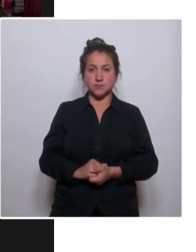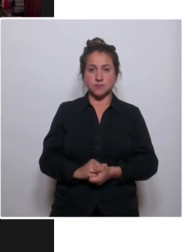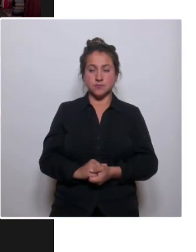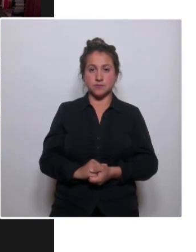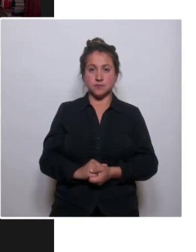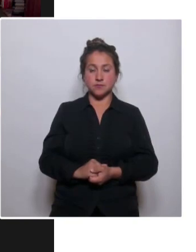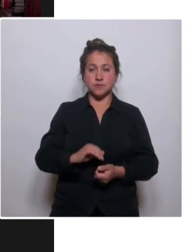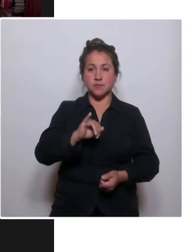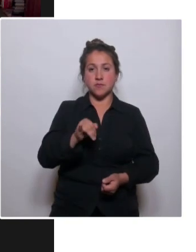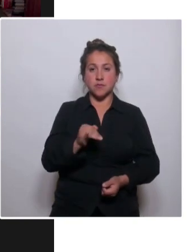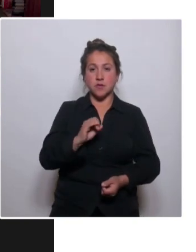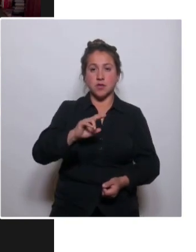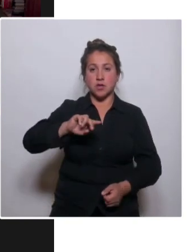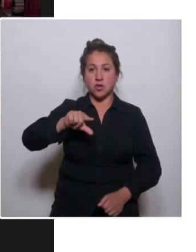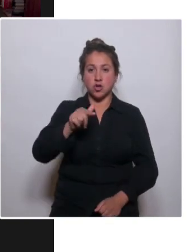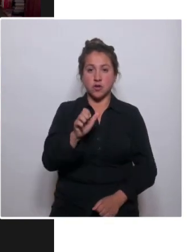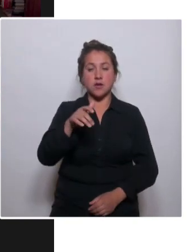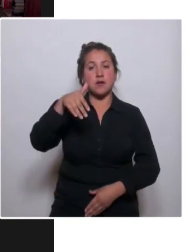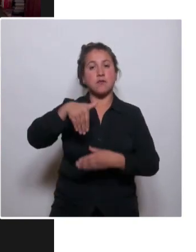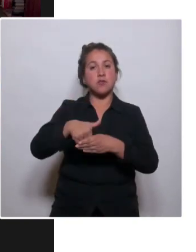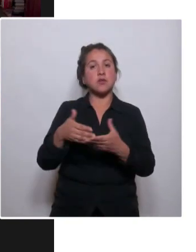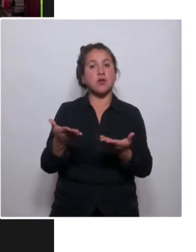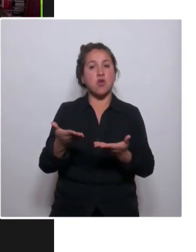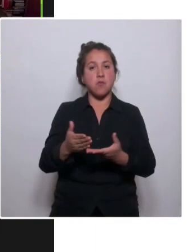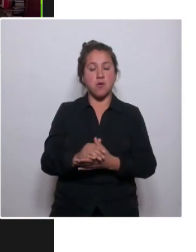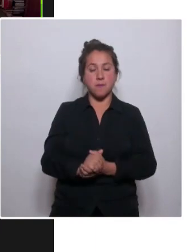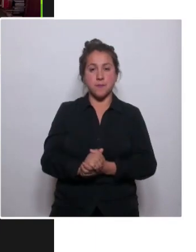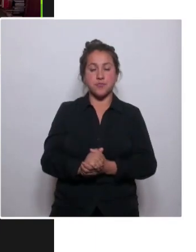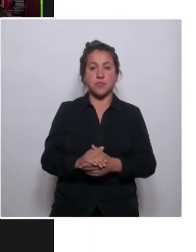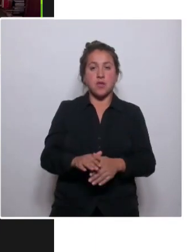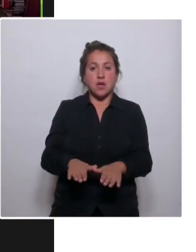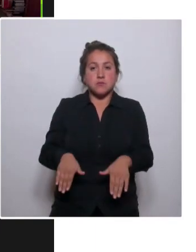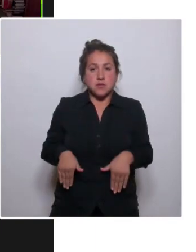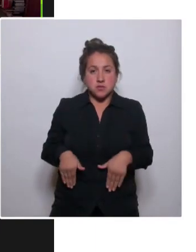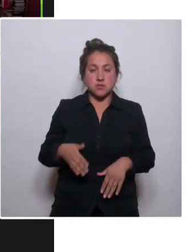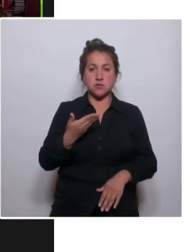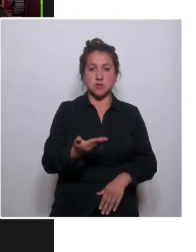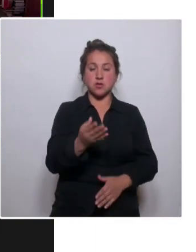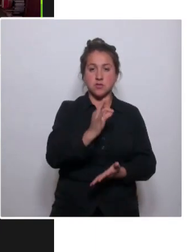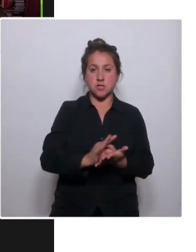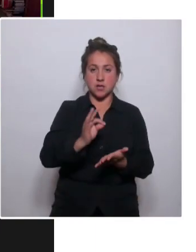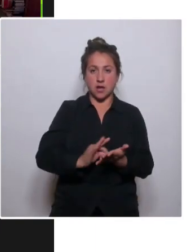Señor Jorge Arancibia, ¿cómo vota? Abstención, señor